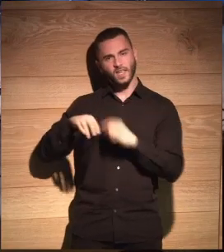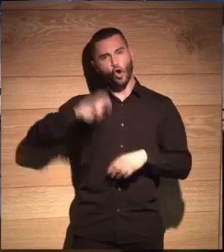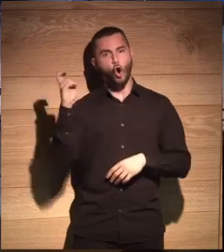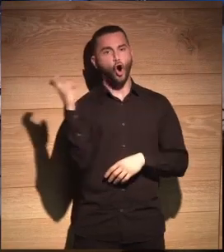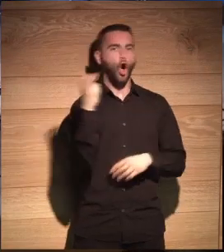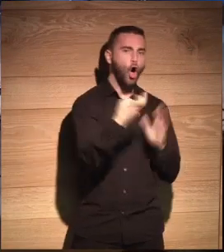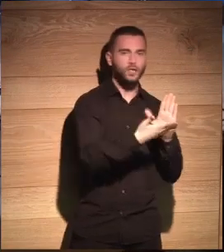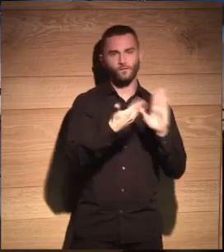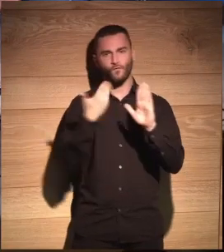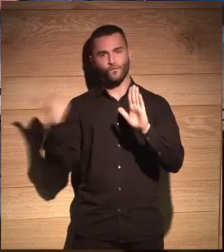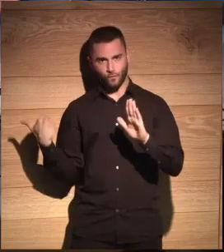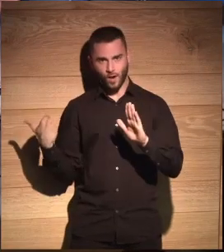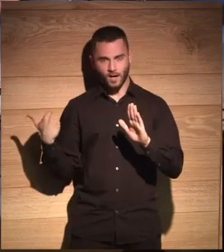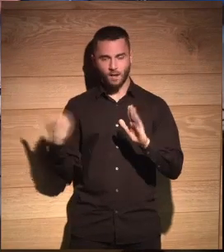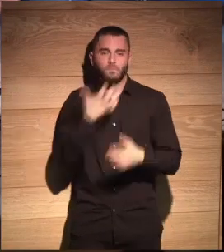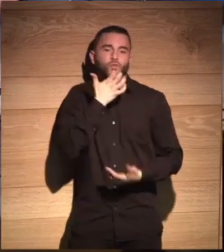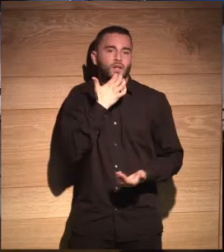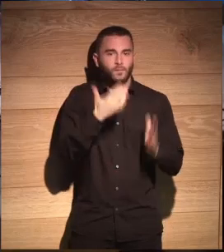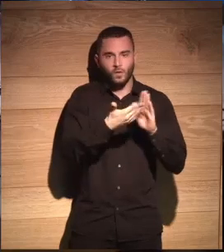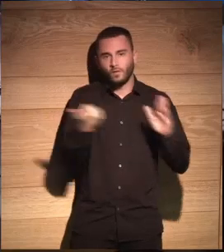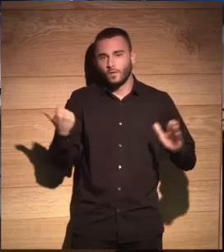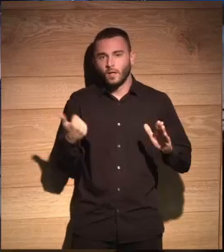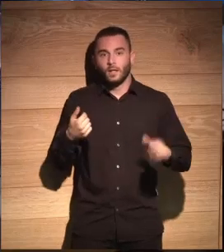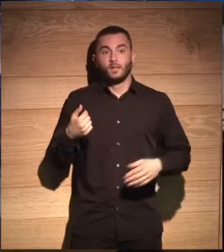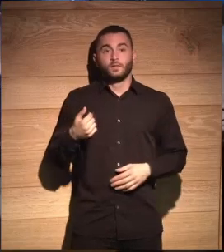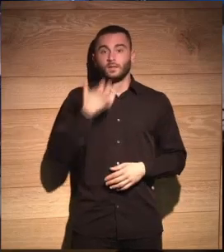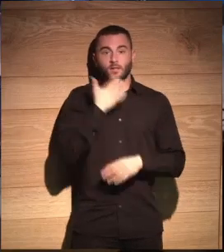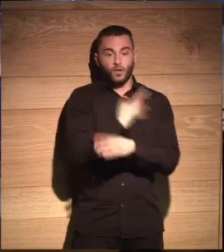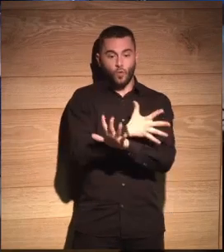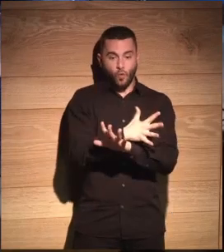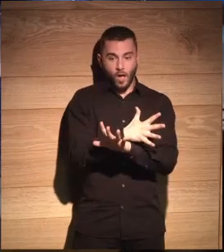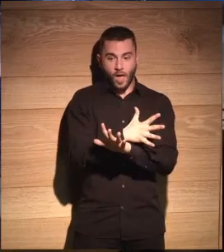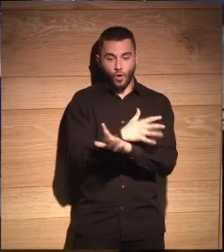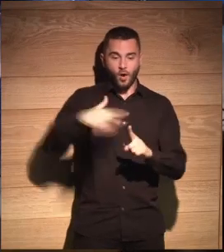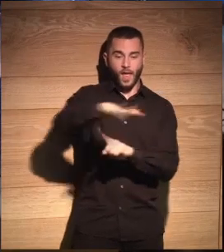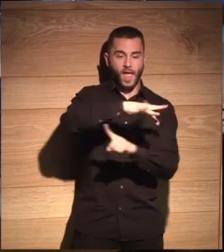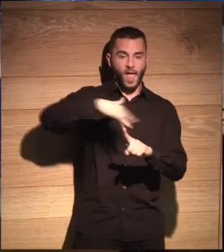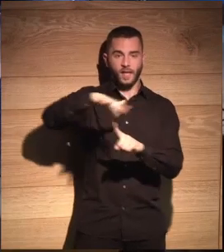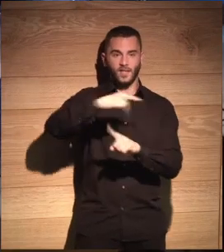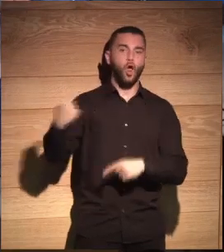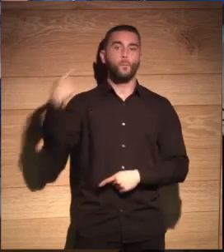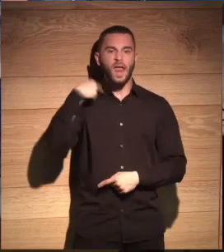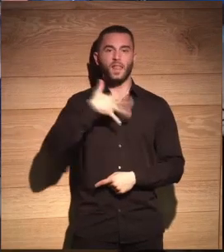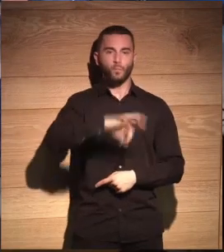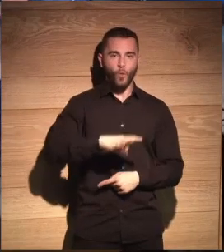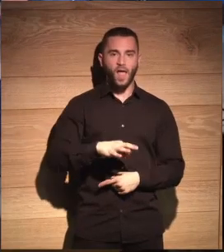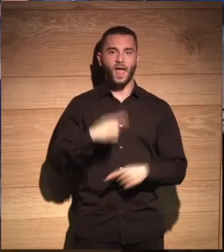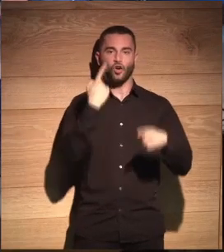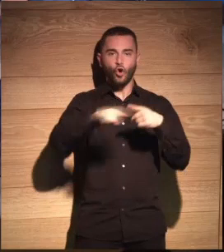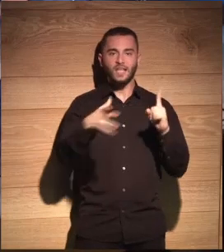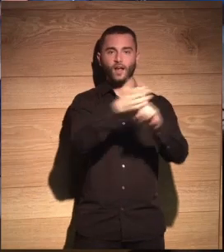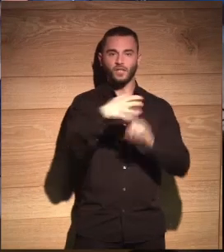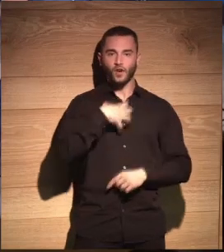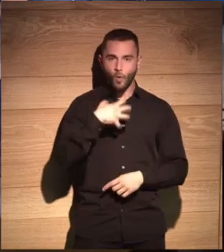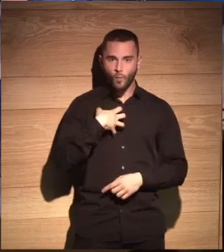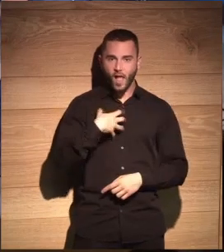ejemplo, se quita la posibilidad de que el jugador se pueda perder por el escenario, la frustración de no encontrar ese objeto porque está